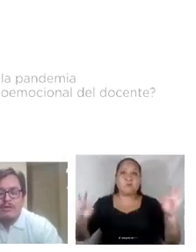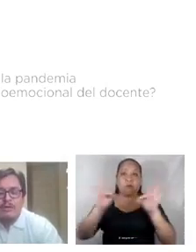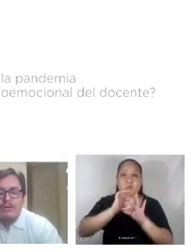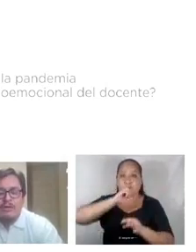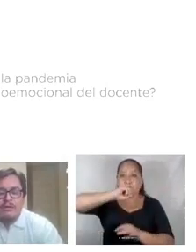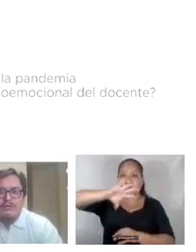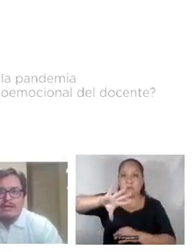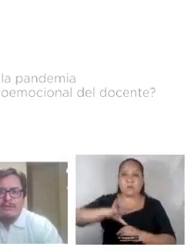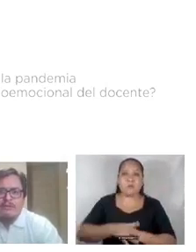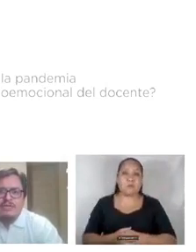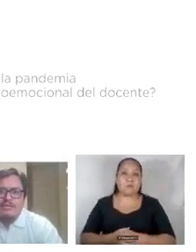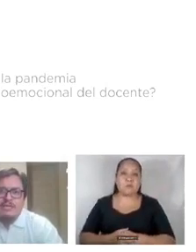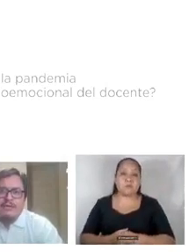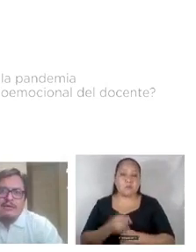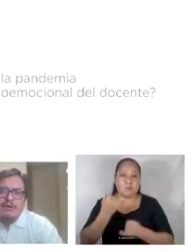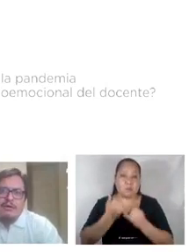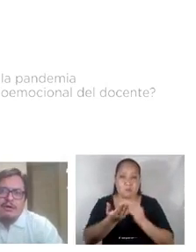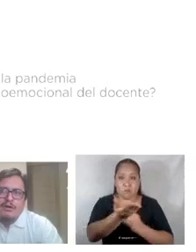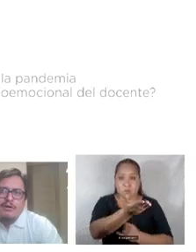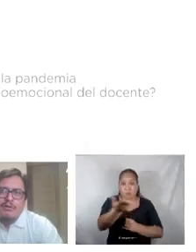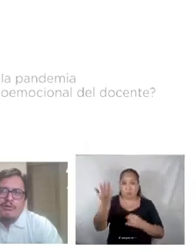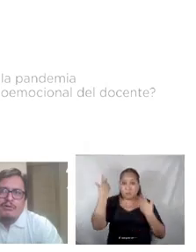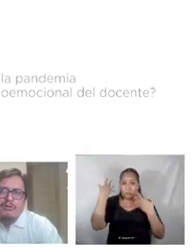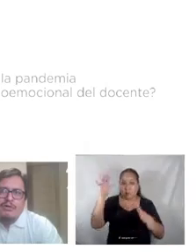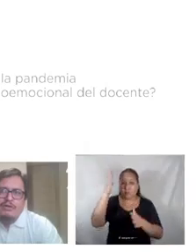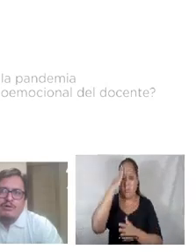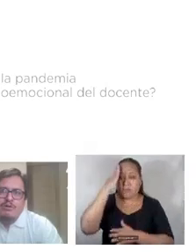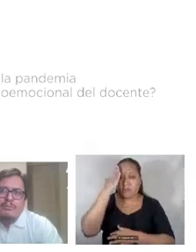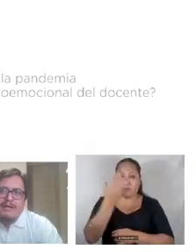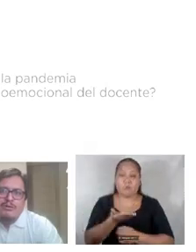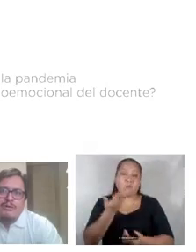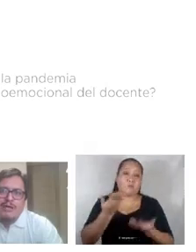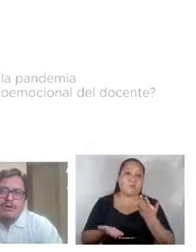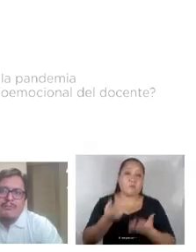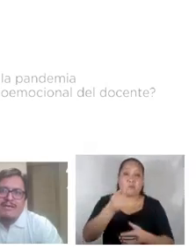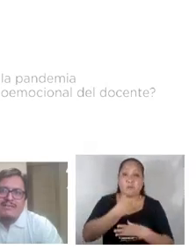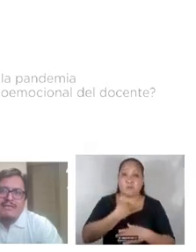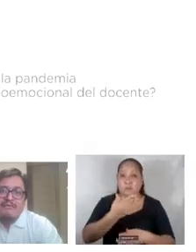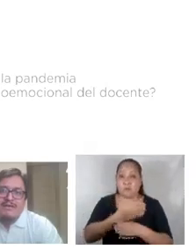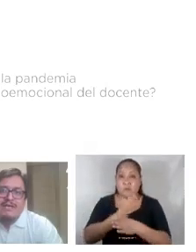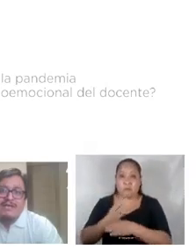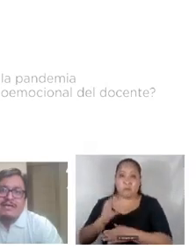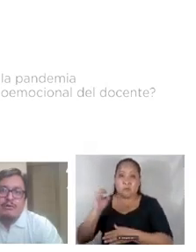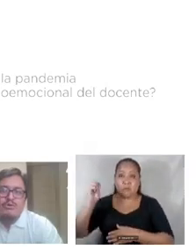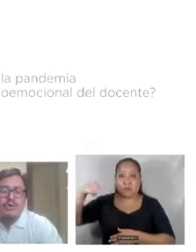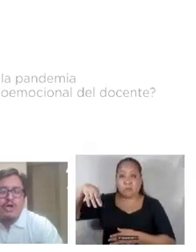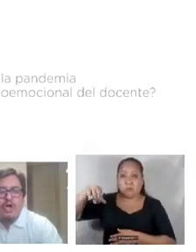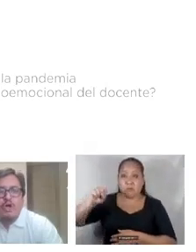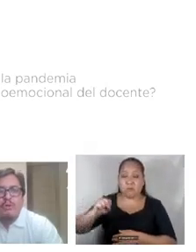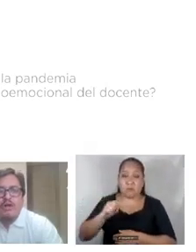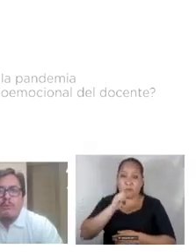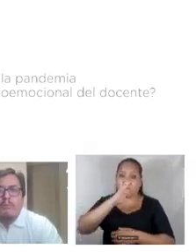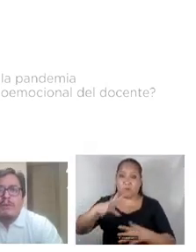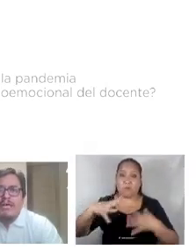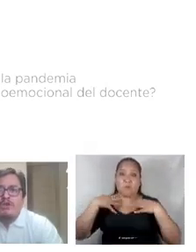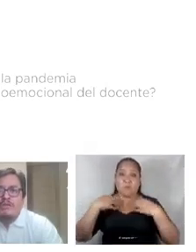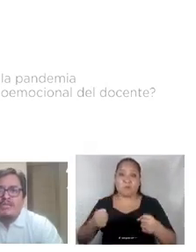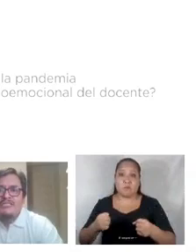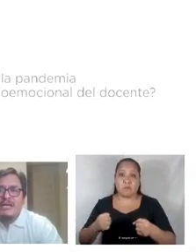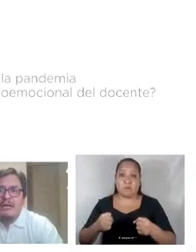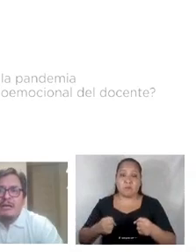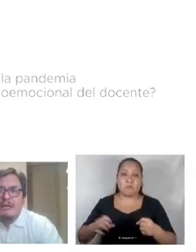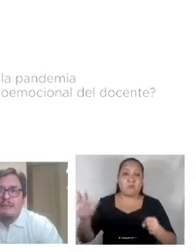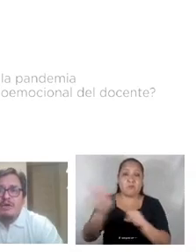mencionarlo. Finalmente, ustedes saben, o en todo caso lo comparto, la OMS define a la salud como el